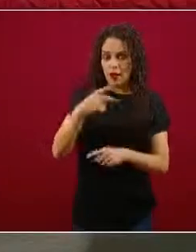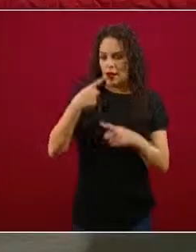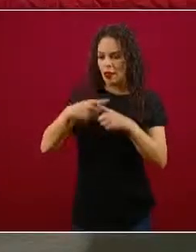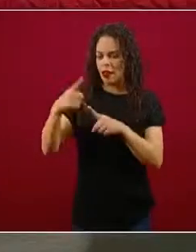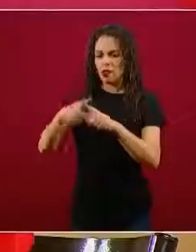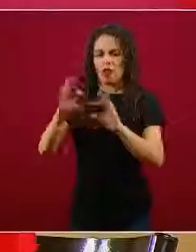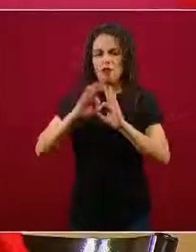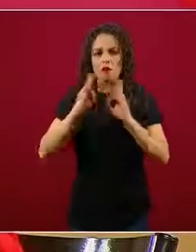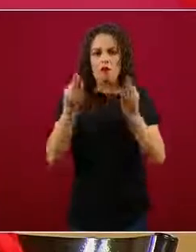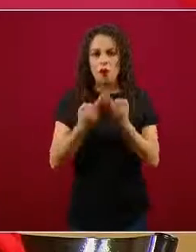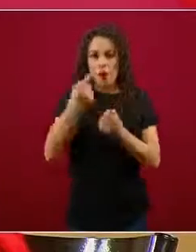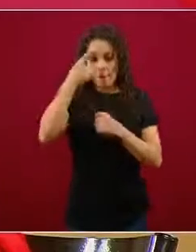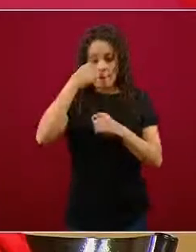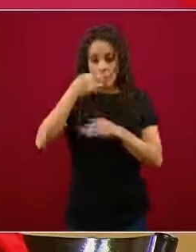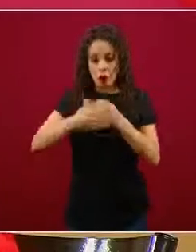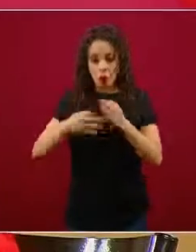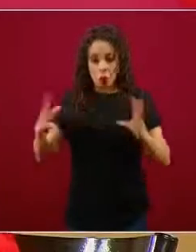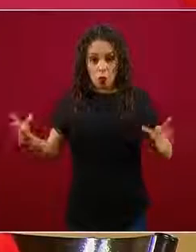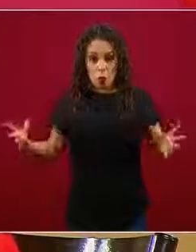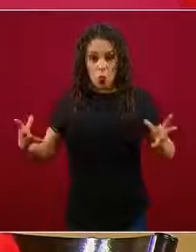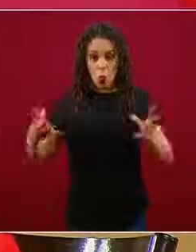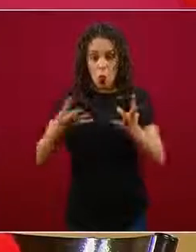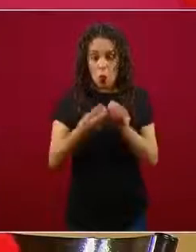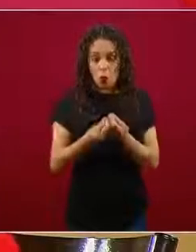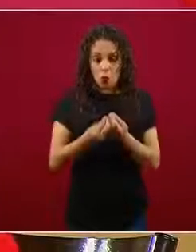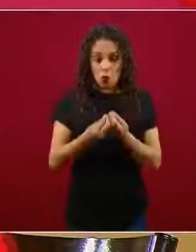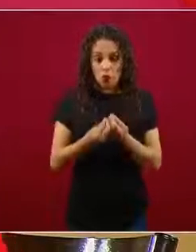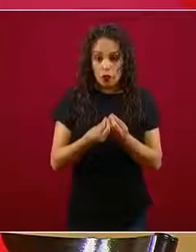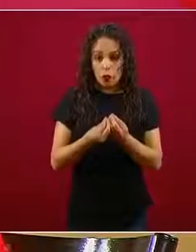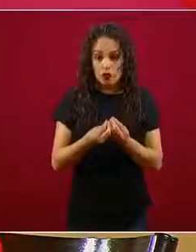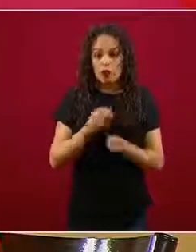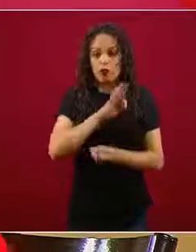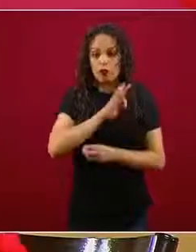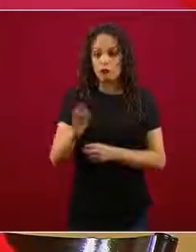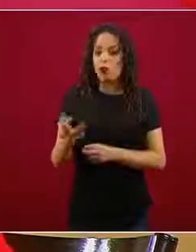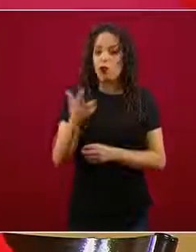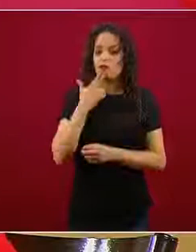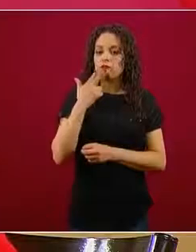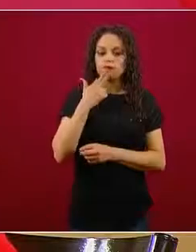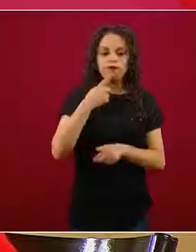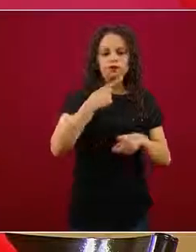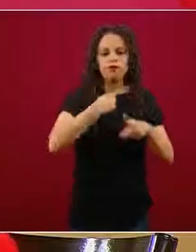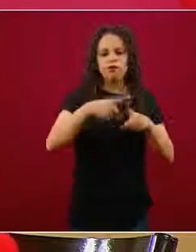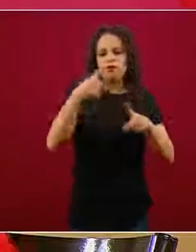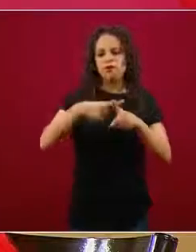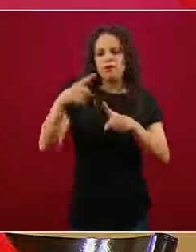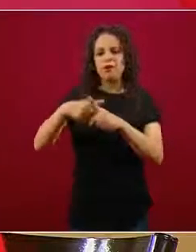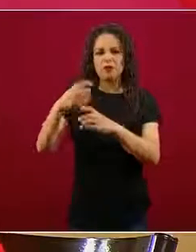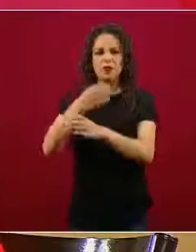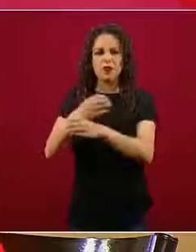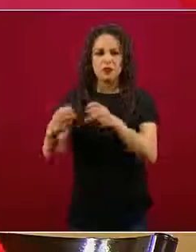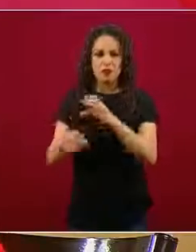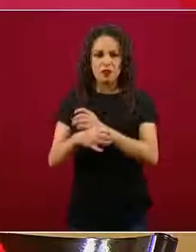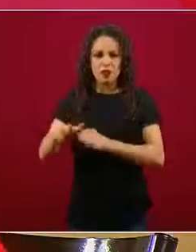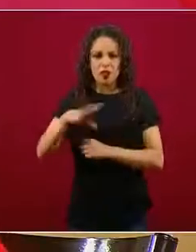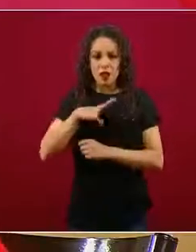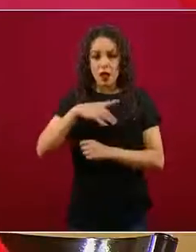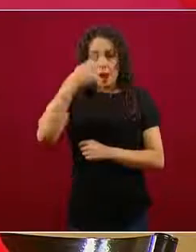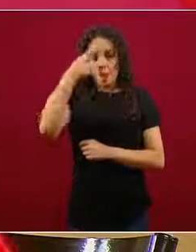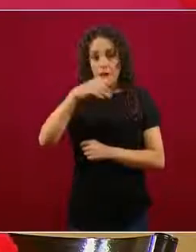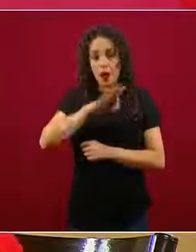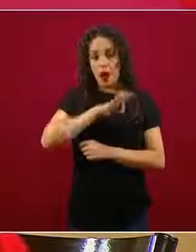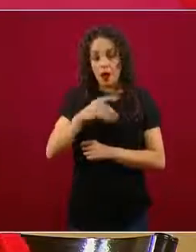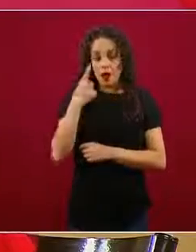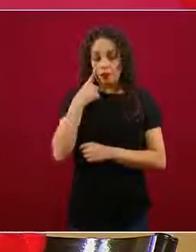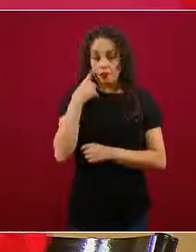dispositivos para en conjunto, ¿sí?, utilizar todos los recursos que hay desde una mirada epidemiológica